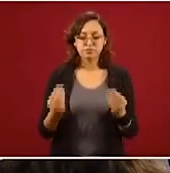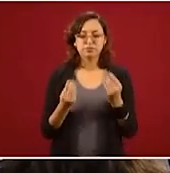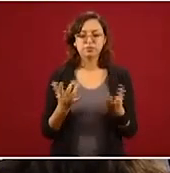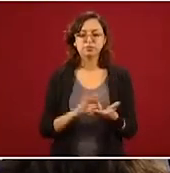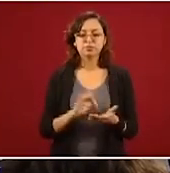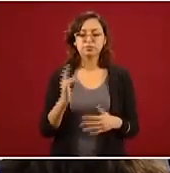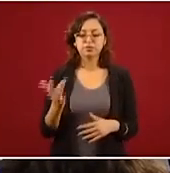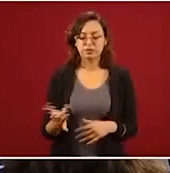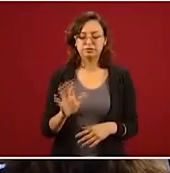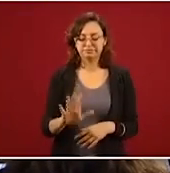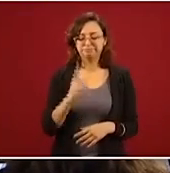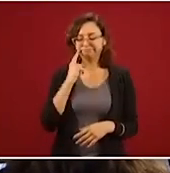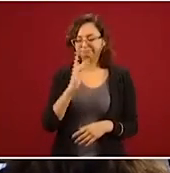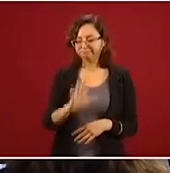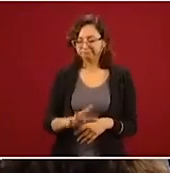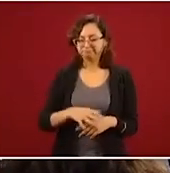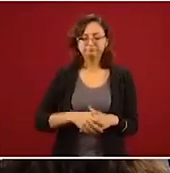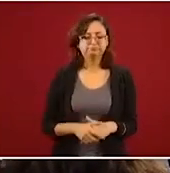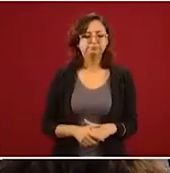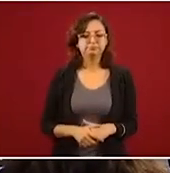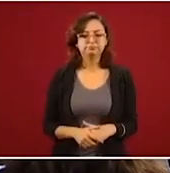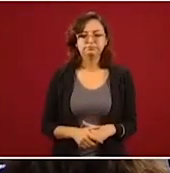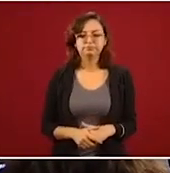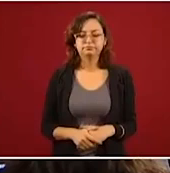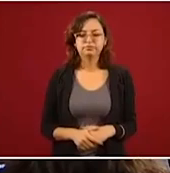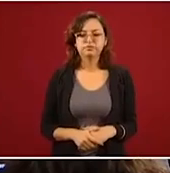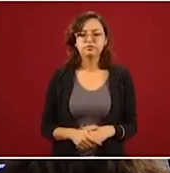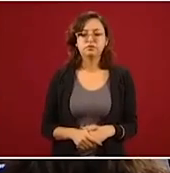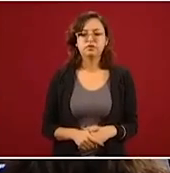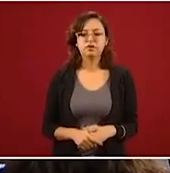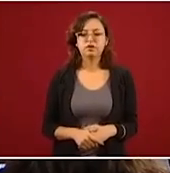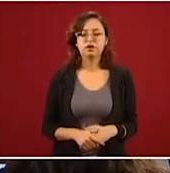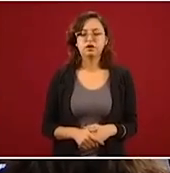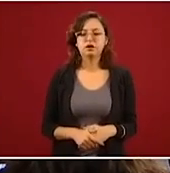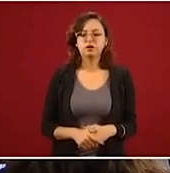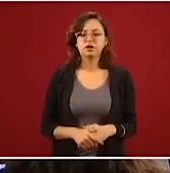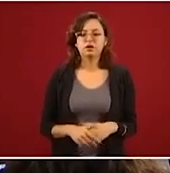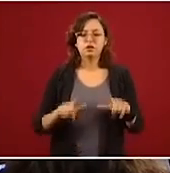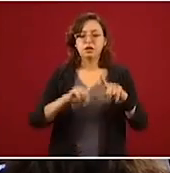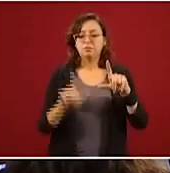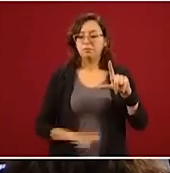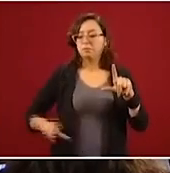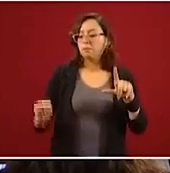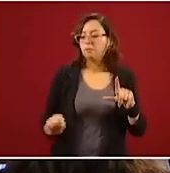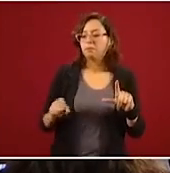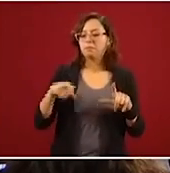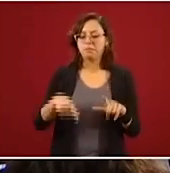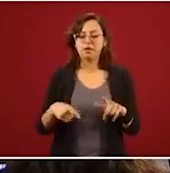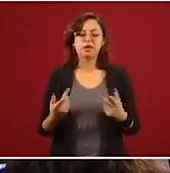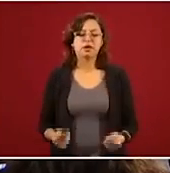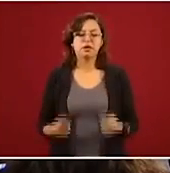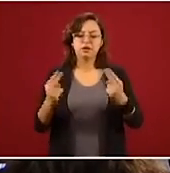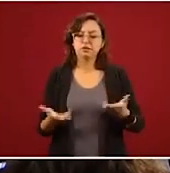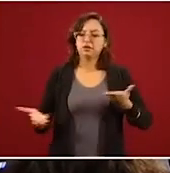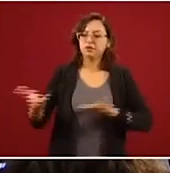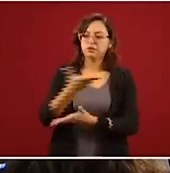está el comercio exterior mexicano. No solamente incluye bienes de consumo final, que